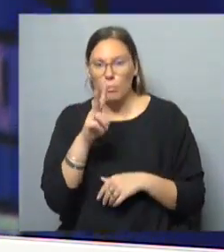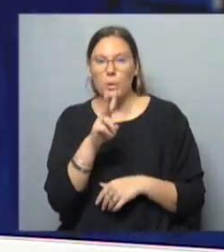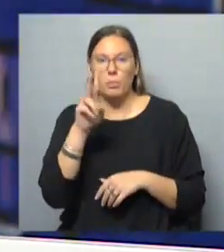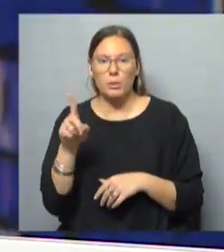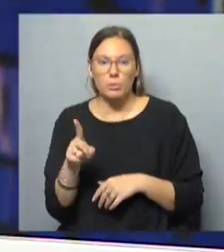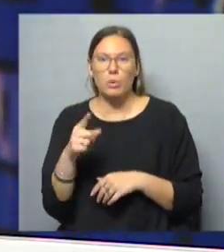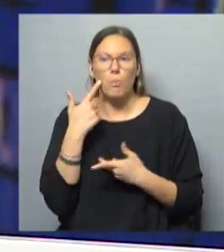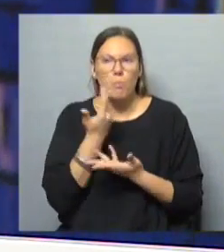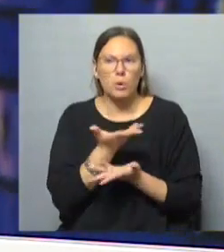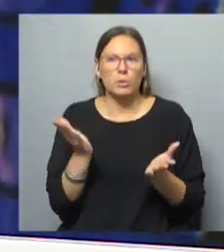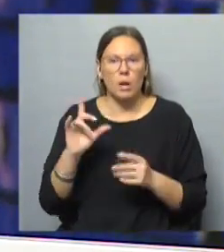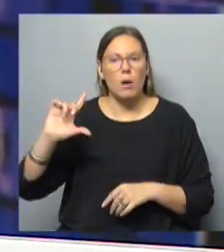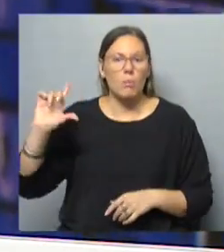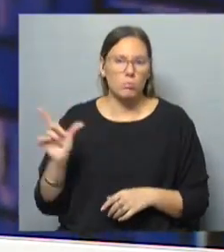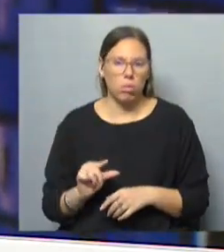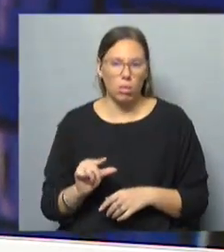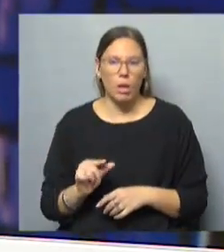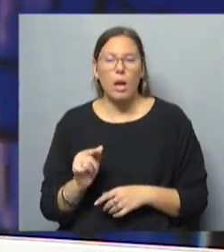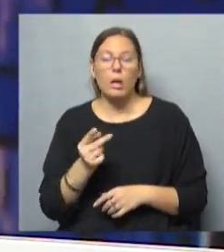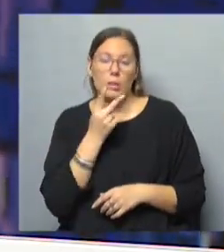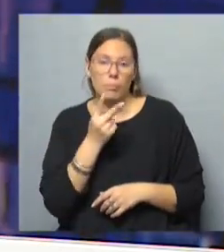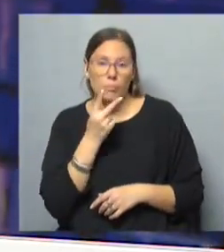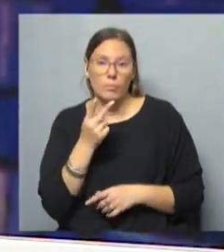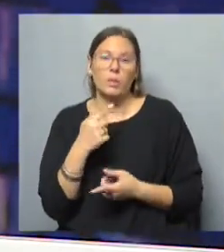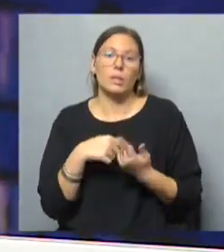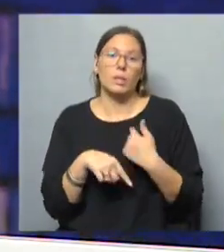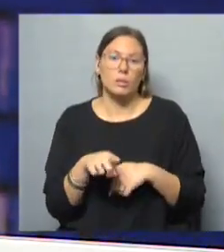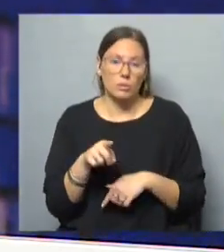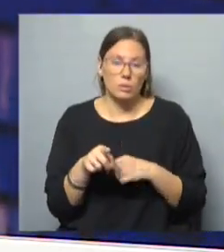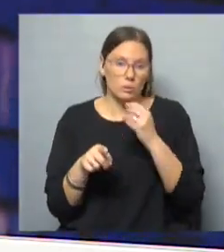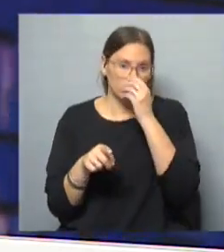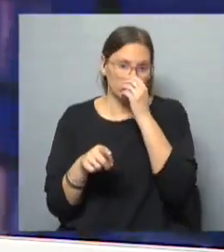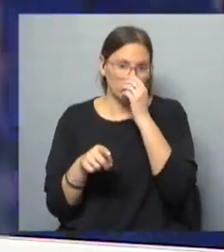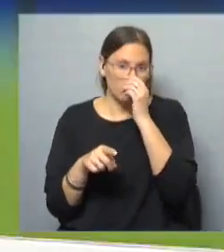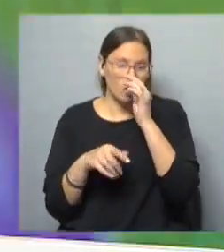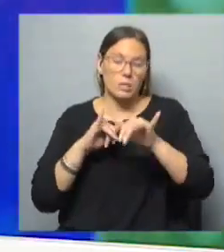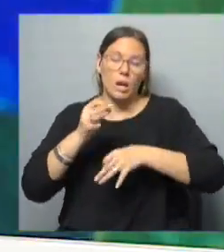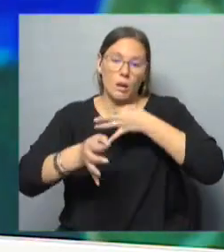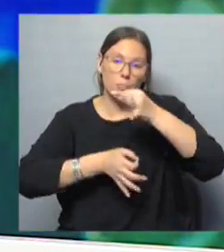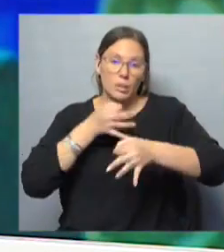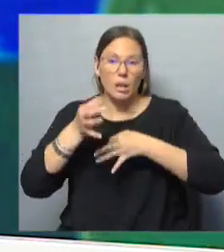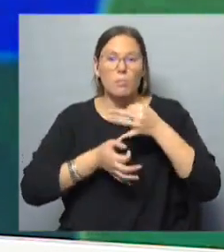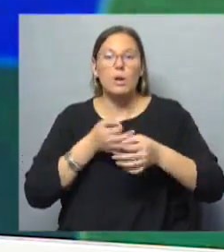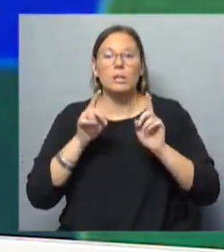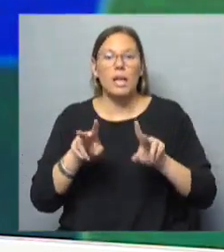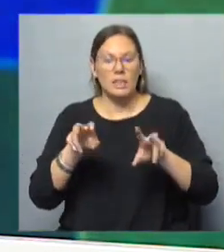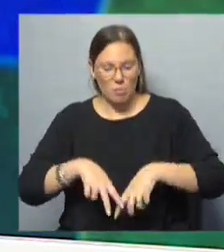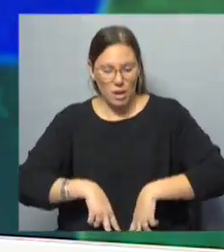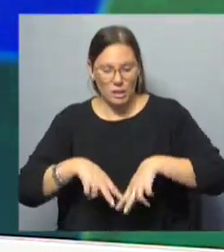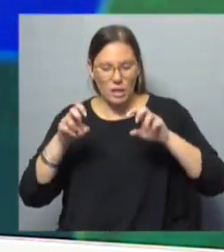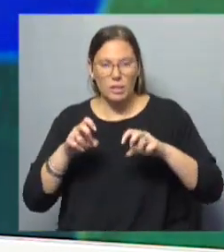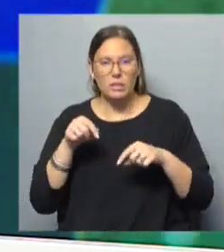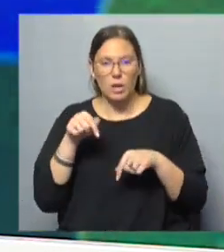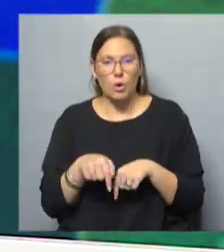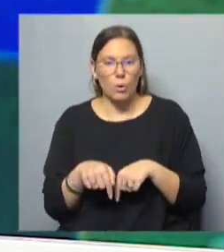daba cuenta de un descenso en el consumo. Y bueno, por todo lo que venimos explicando, va a ser también tema de análisis en la columna